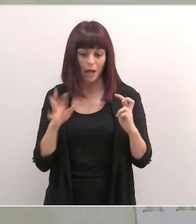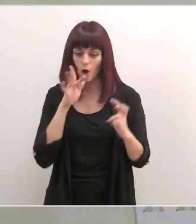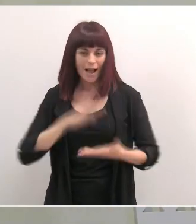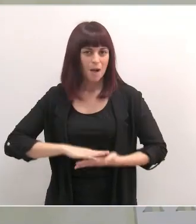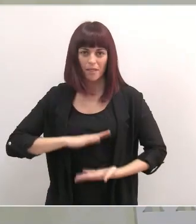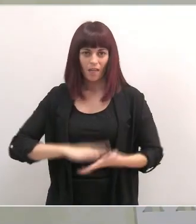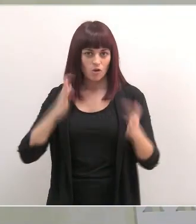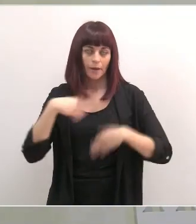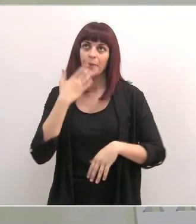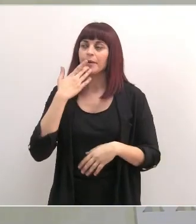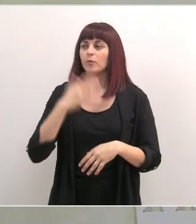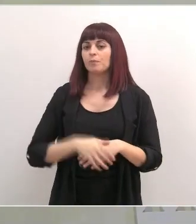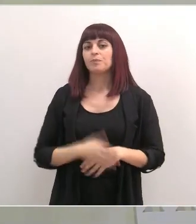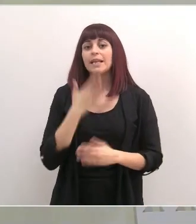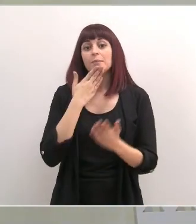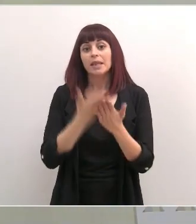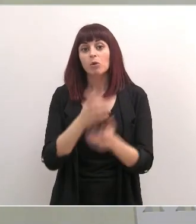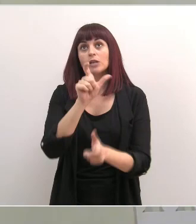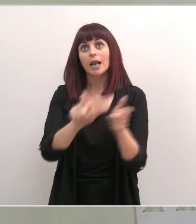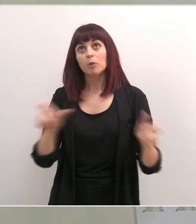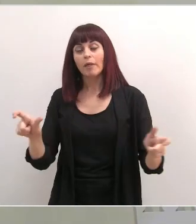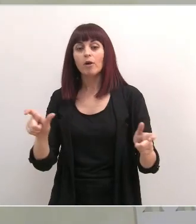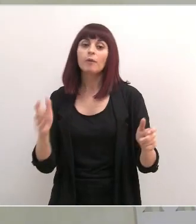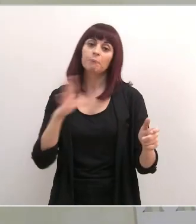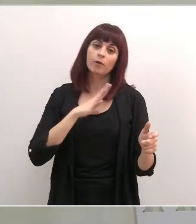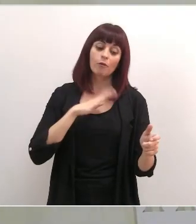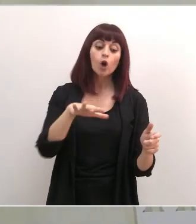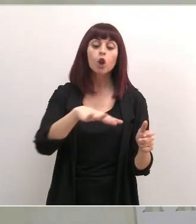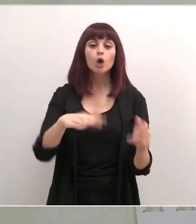nosotros decimos, le pedimos a la población X que se confinen,